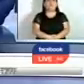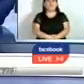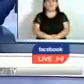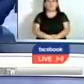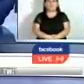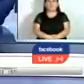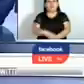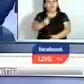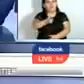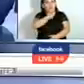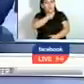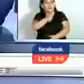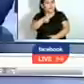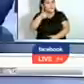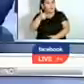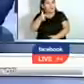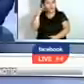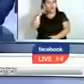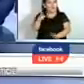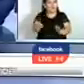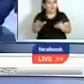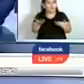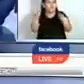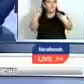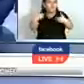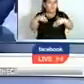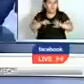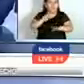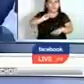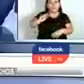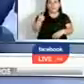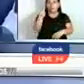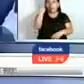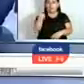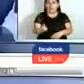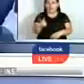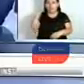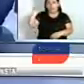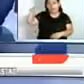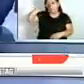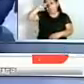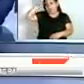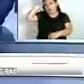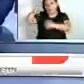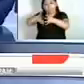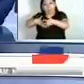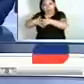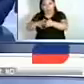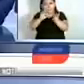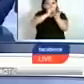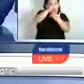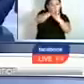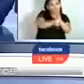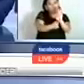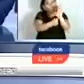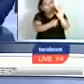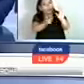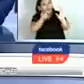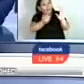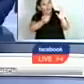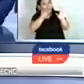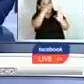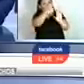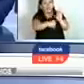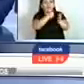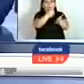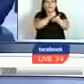Y esta es una buena noticia. Hoy fue presentado el segundo corredor salvadoreño en Estados Unidos, un proyecto que va a impulsar diversas marcas de